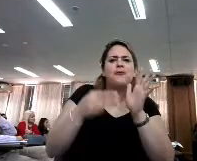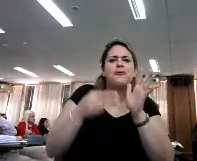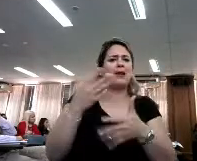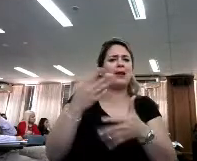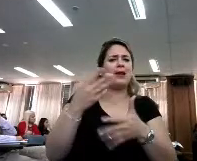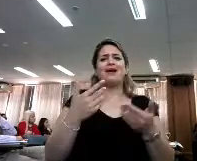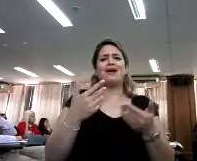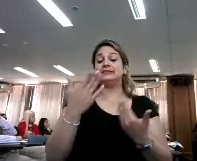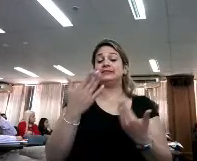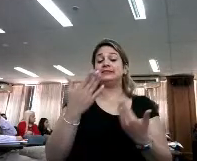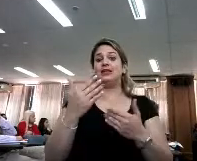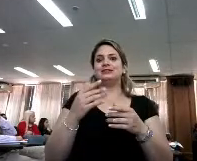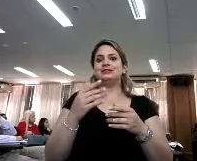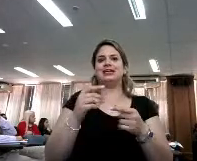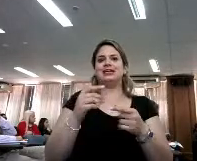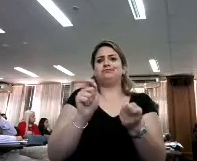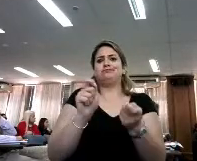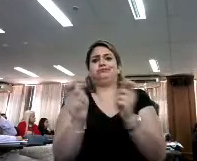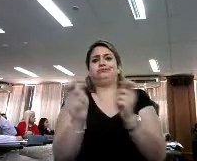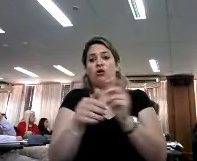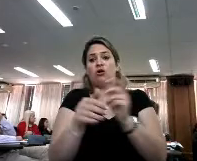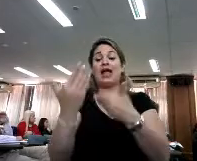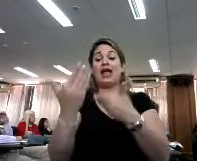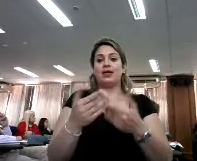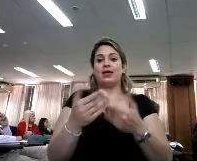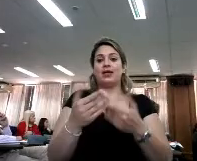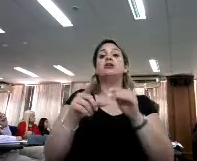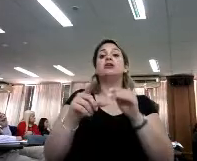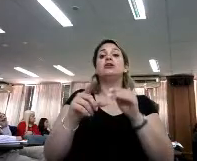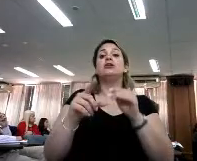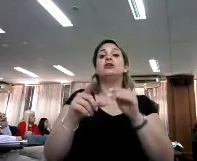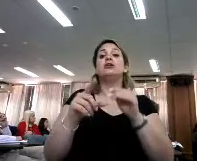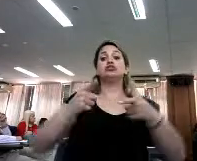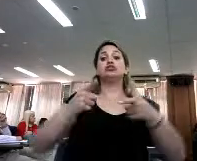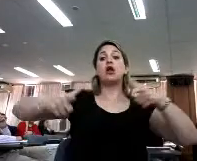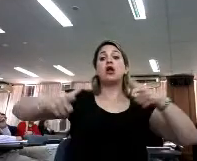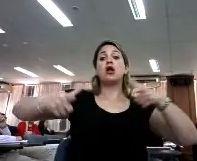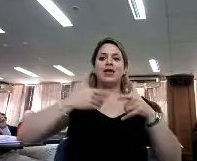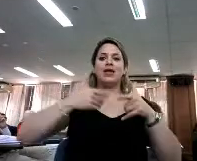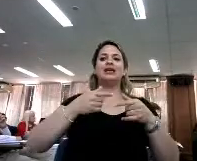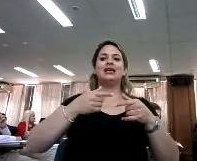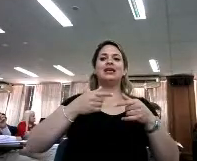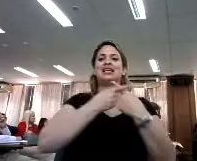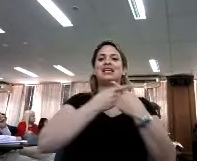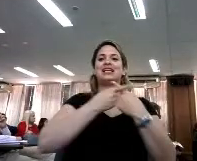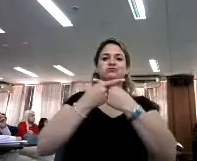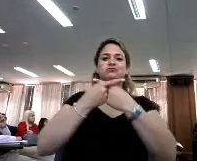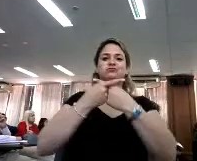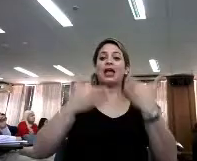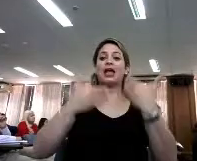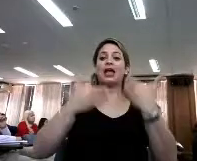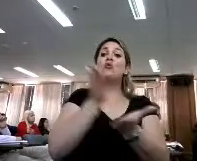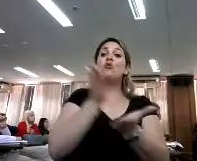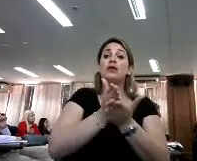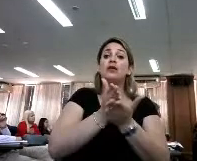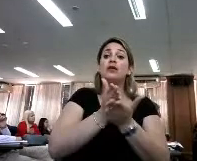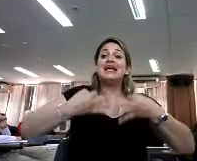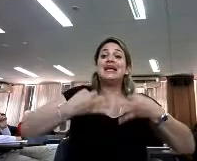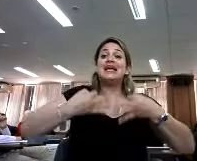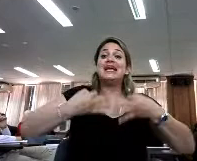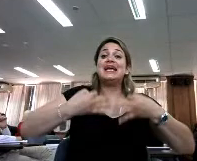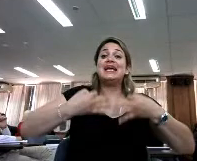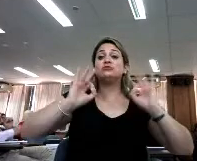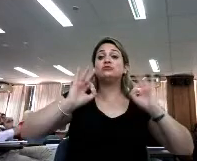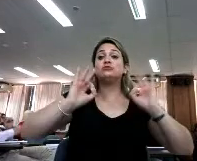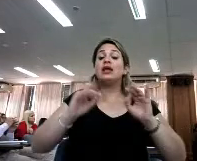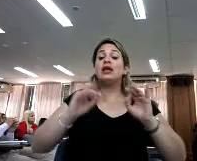por ejemplo, se generaliza, etcétera, etcétera, etcétera. En Colombia lo que hicimos fue superar esa discusión, incluyendo una limitación y excepción de manera clara en la ley,